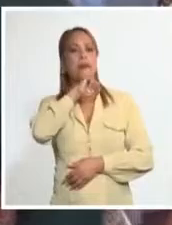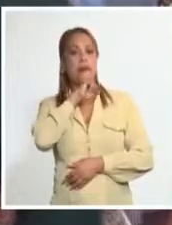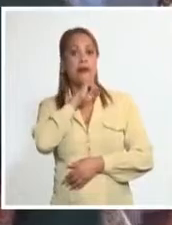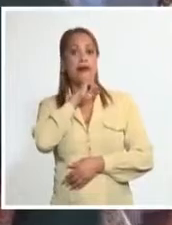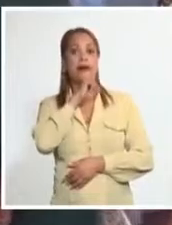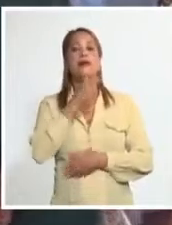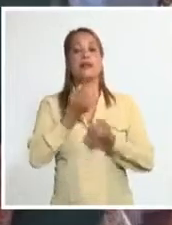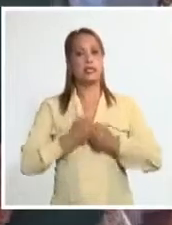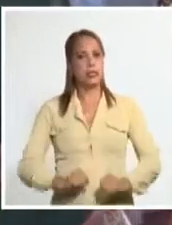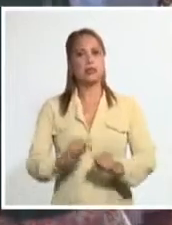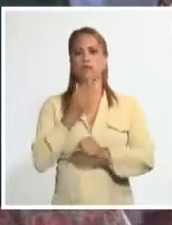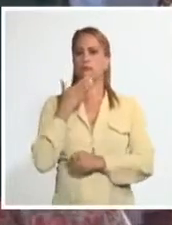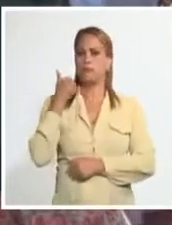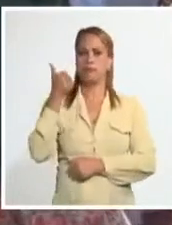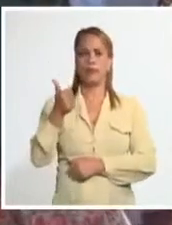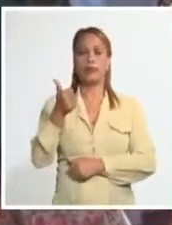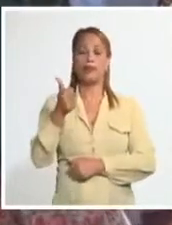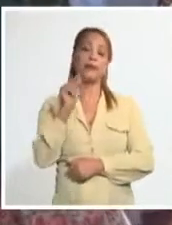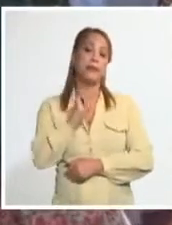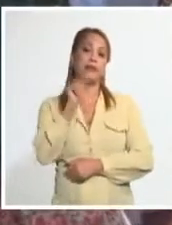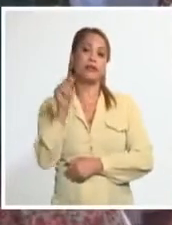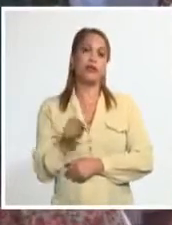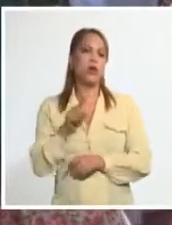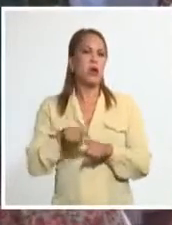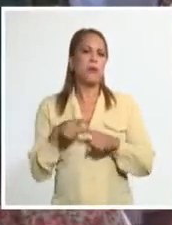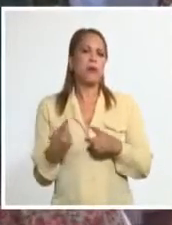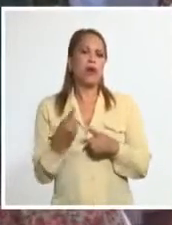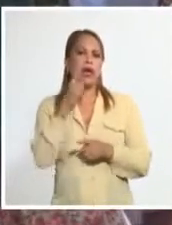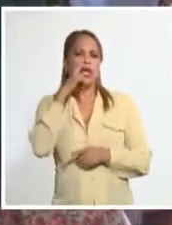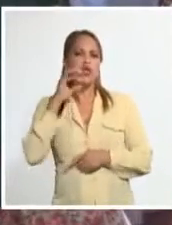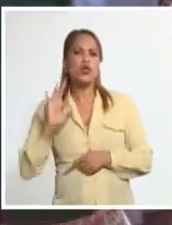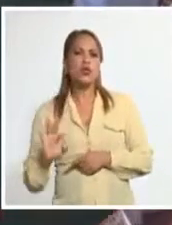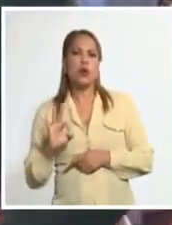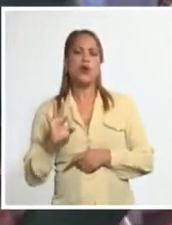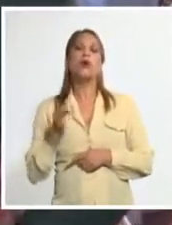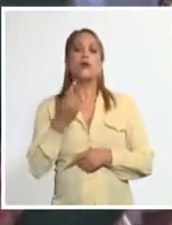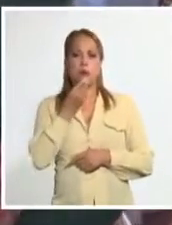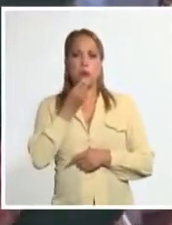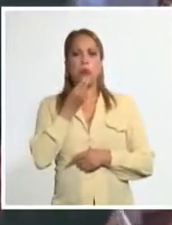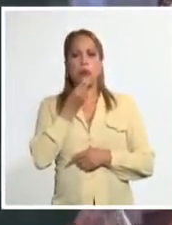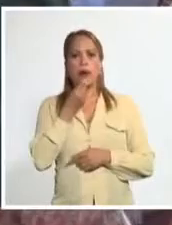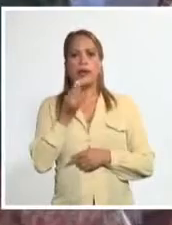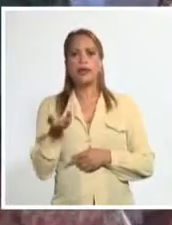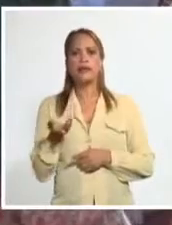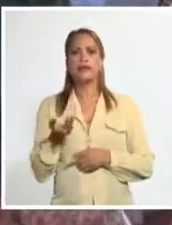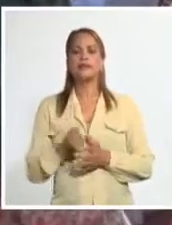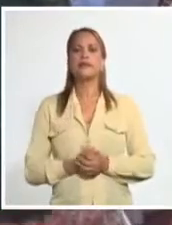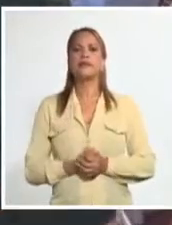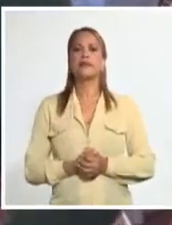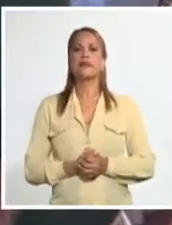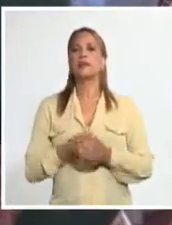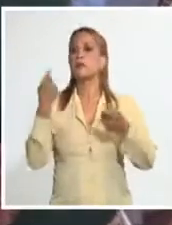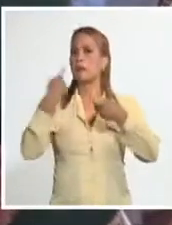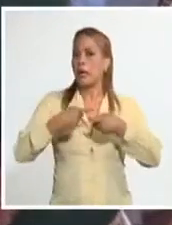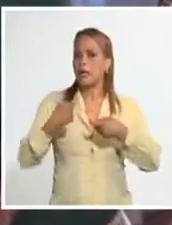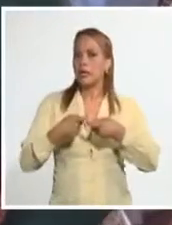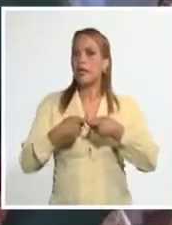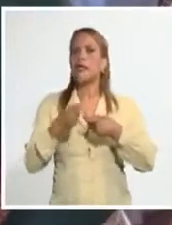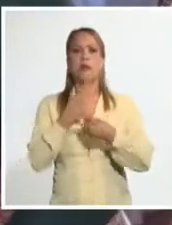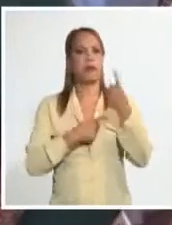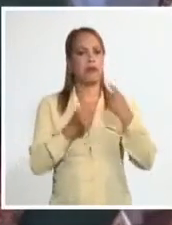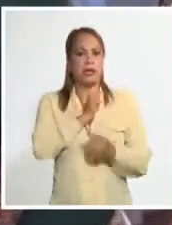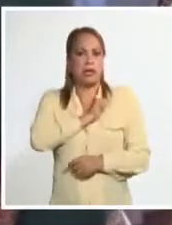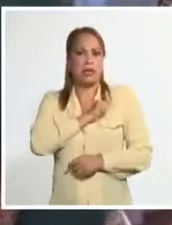son excelentes ciudadanos. Entonces yo creo que por qué negarle la posibilidad de establecer, o sea, también tener la